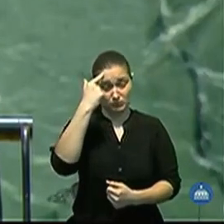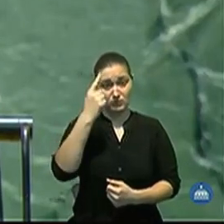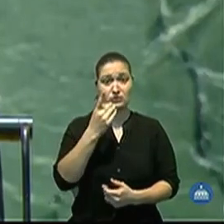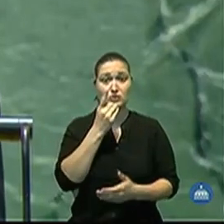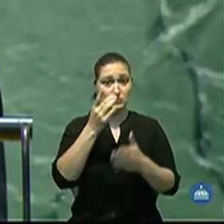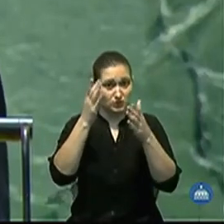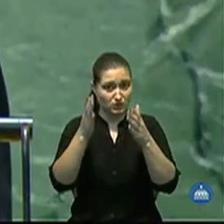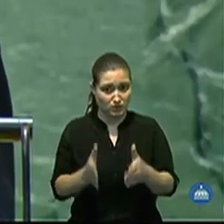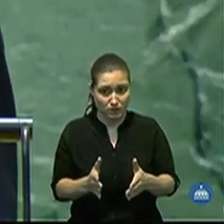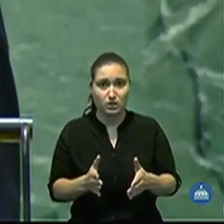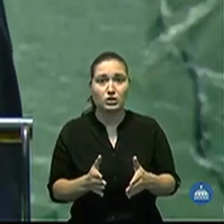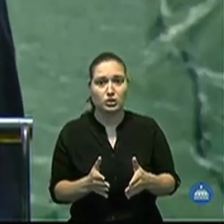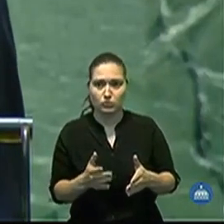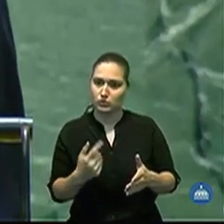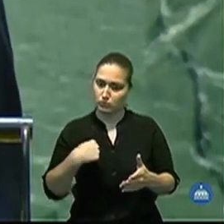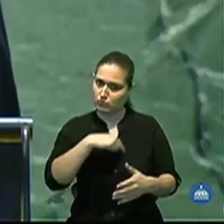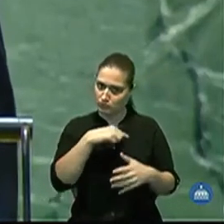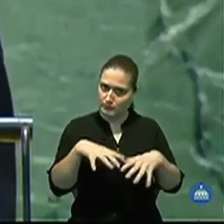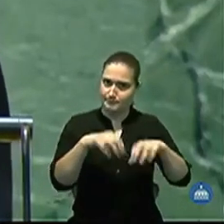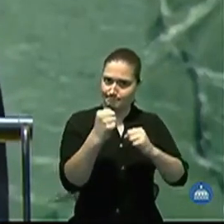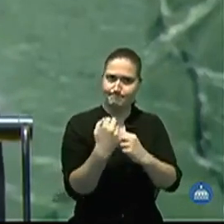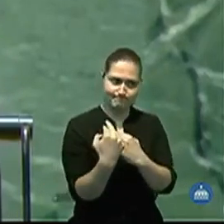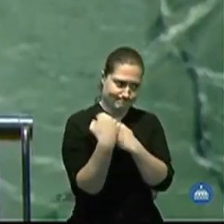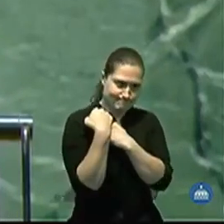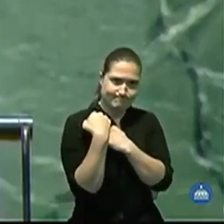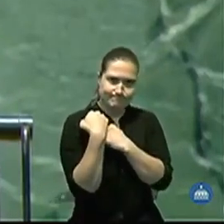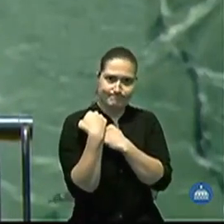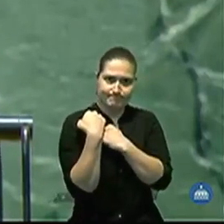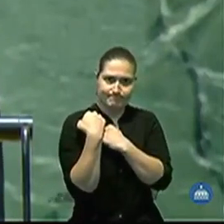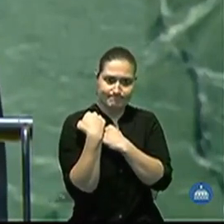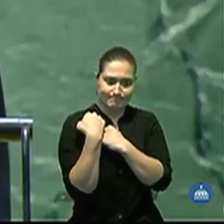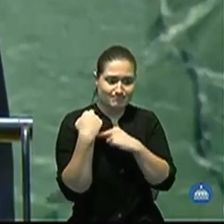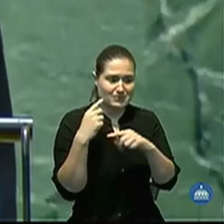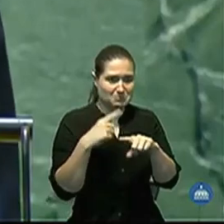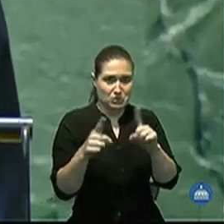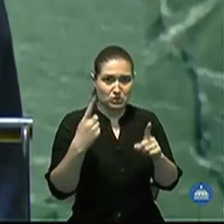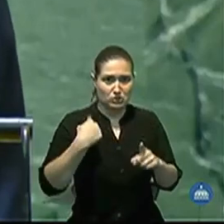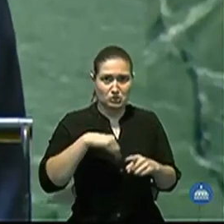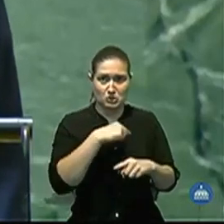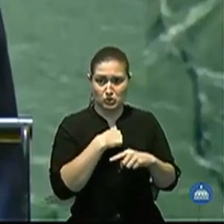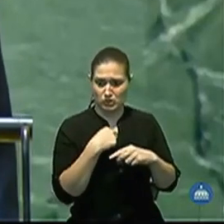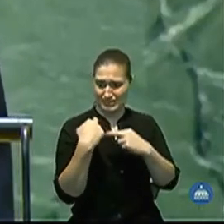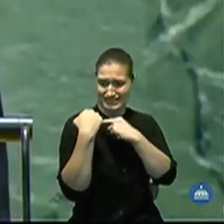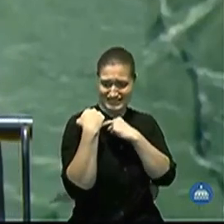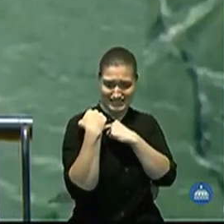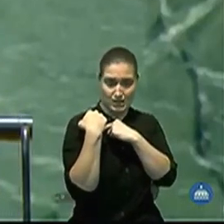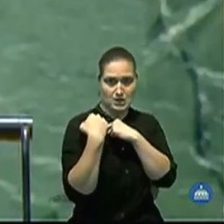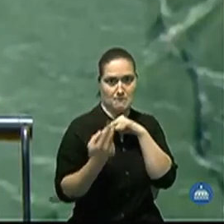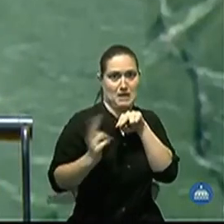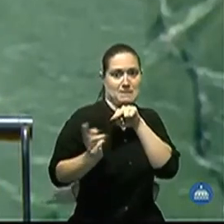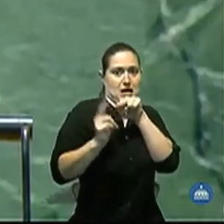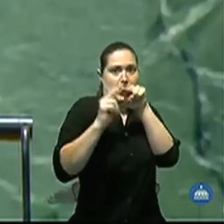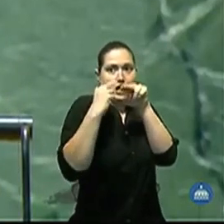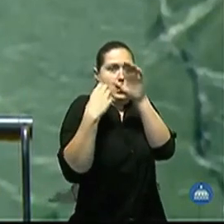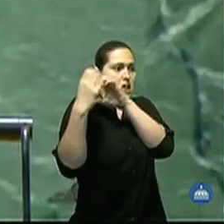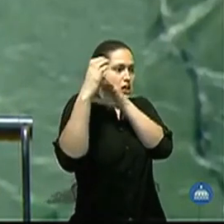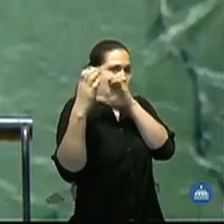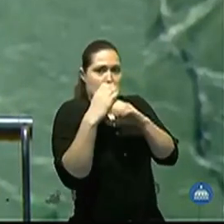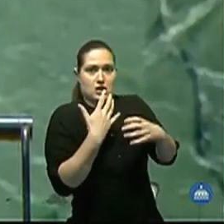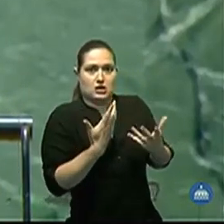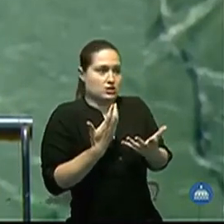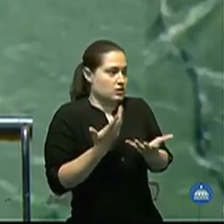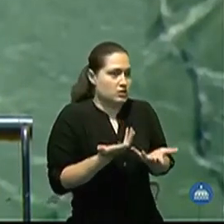ante la crisis haitiana, que va mucho más allá de lo que le corresponde, proporcionando servicios esenciales a una